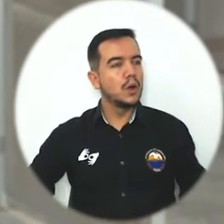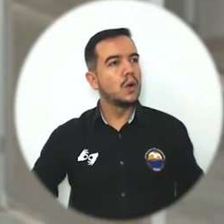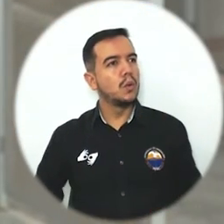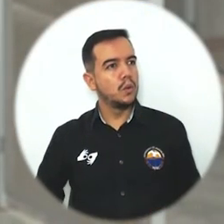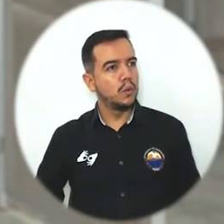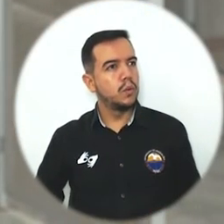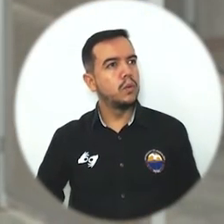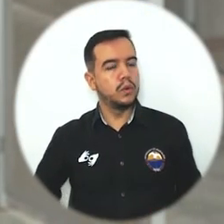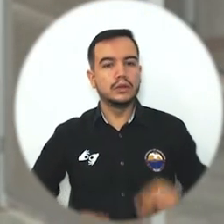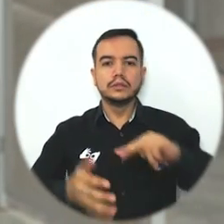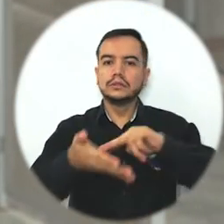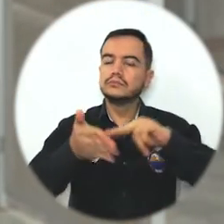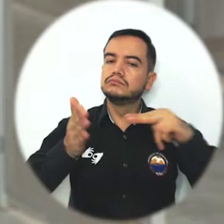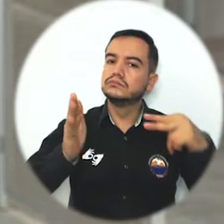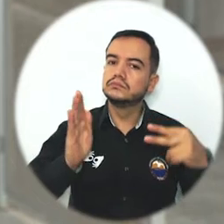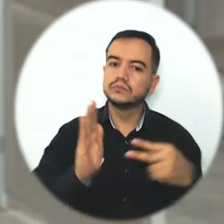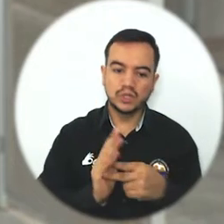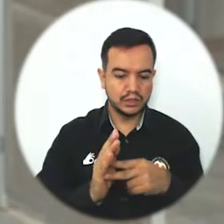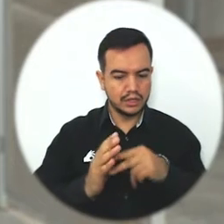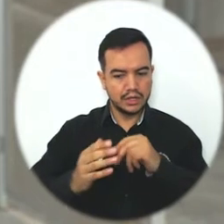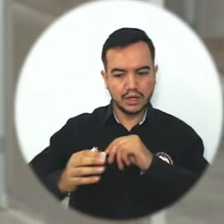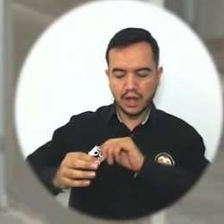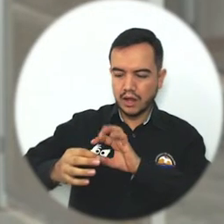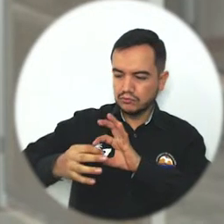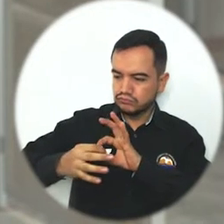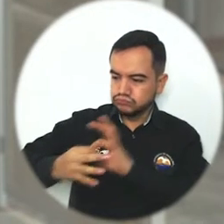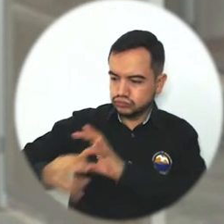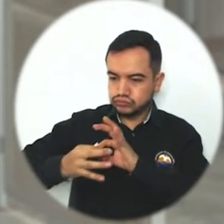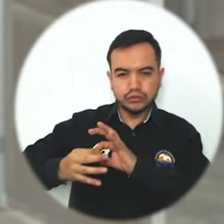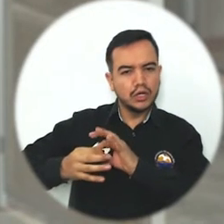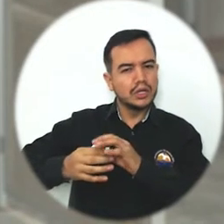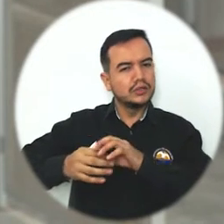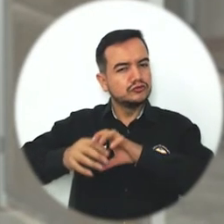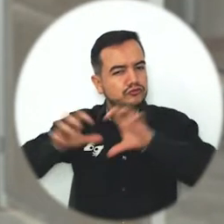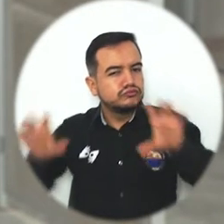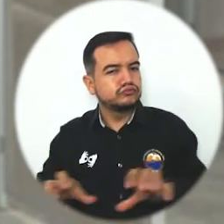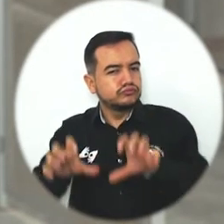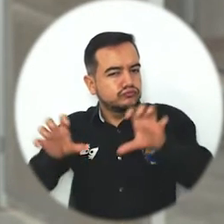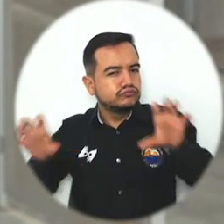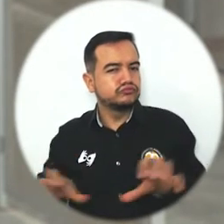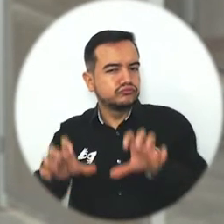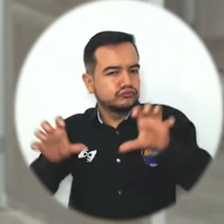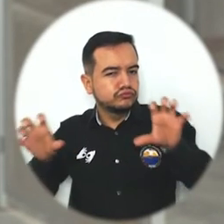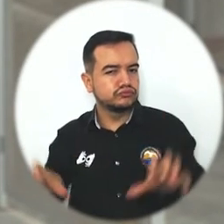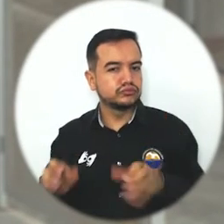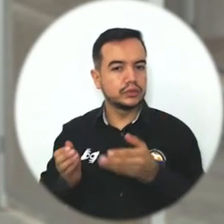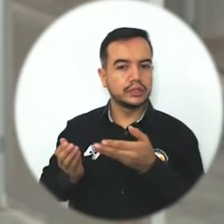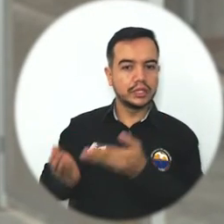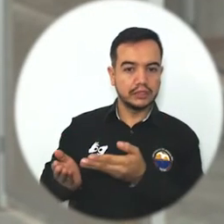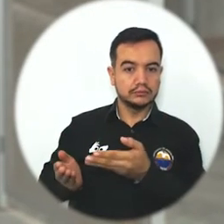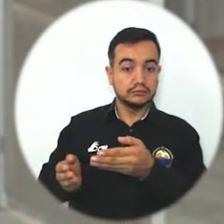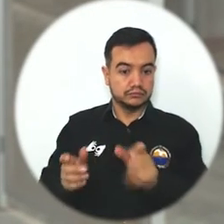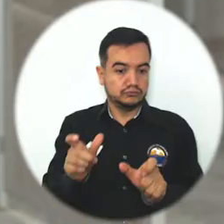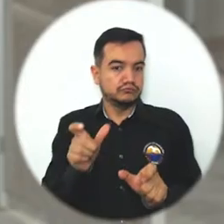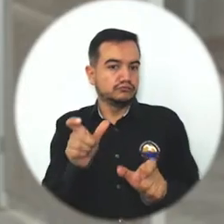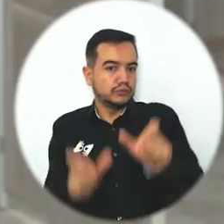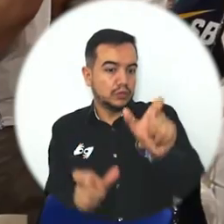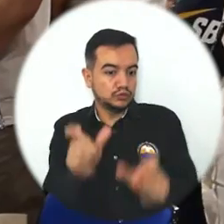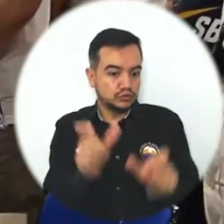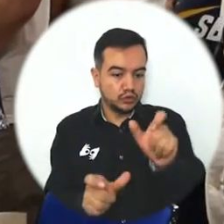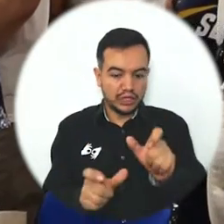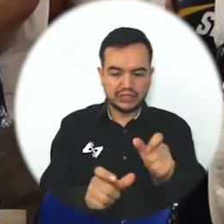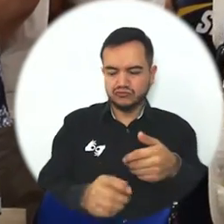que se está trabajando en equipo, que hay